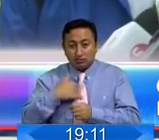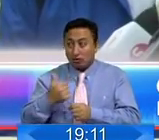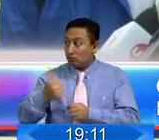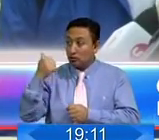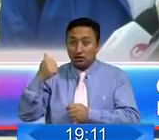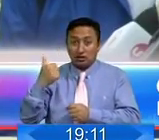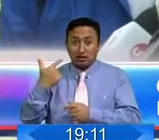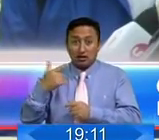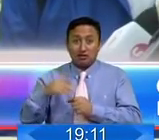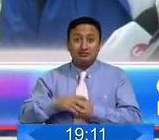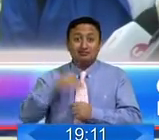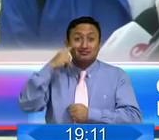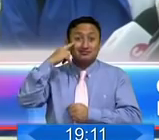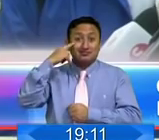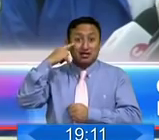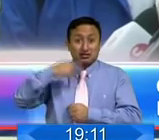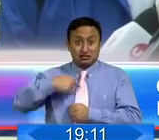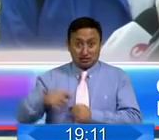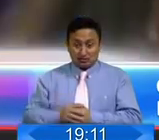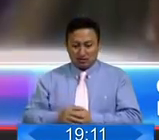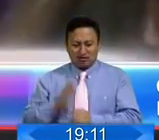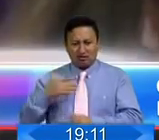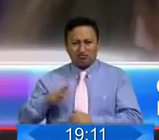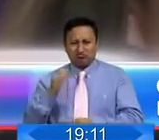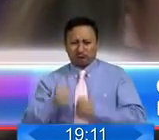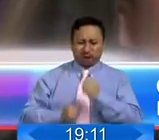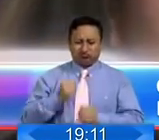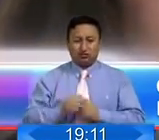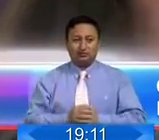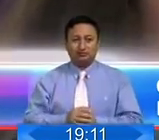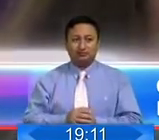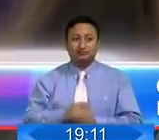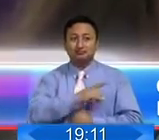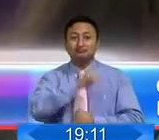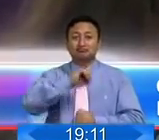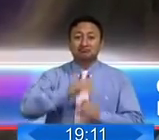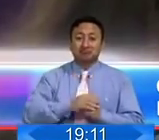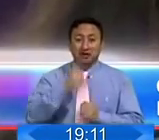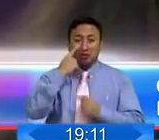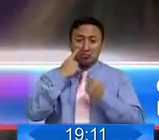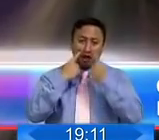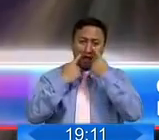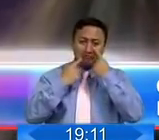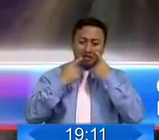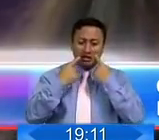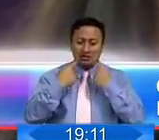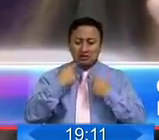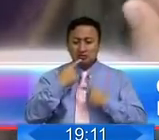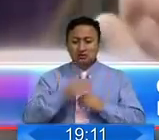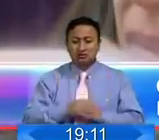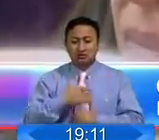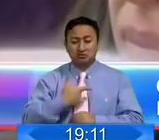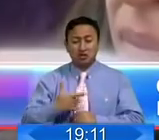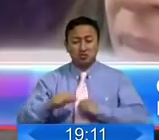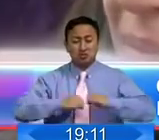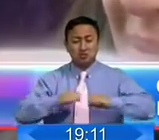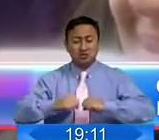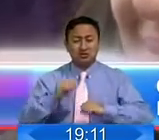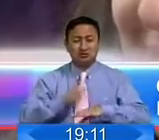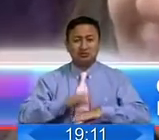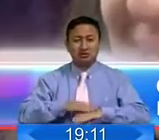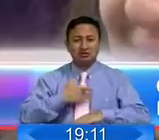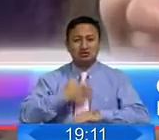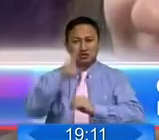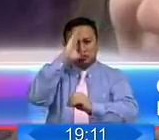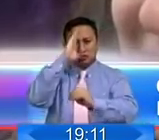que quedaba atrás mío. Con lágrimas en sus ojos por el logro conseguido, aseguró que todo su esfuerzo lo hace con la intención de